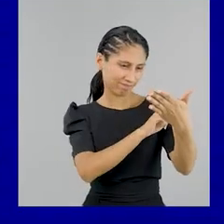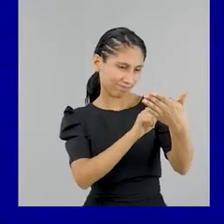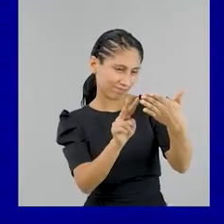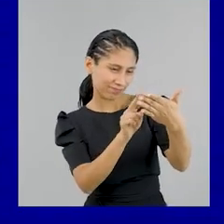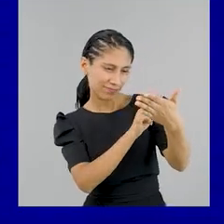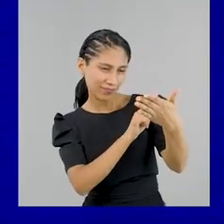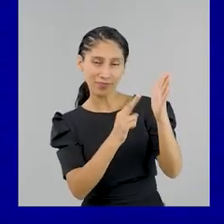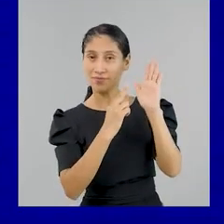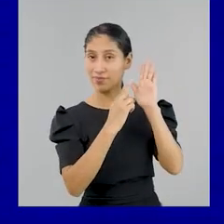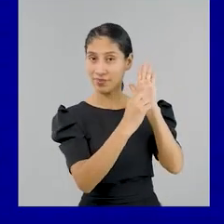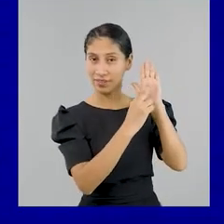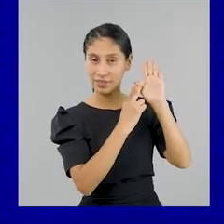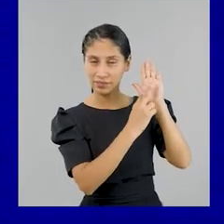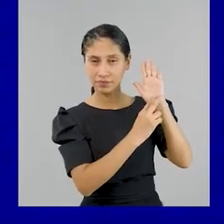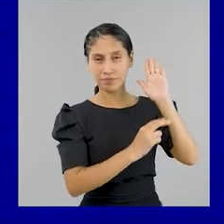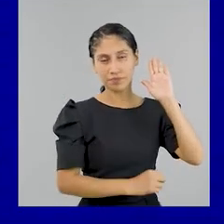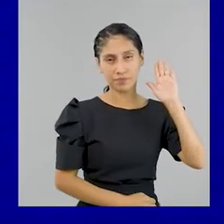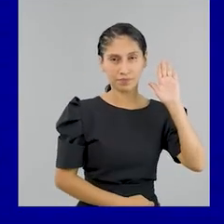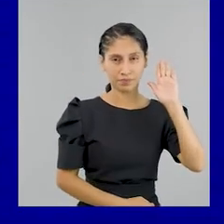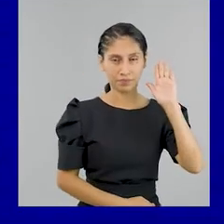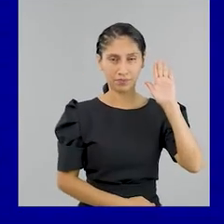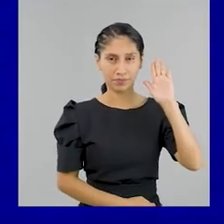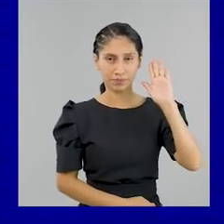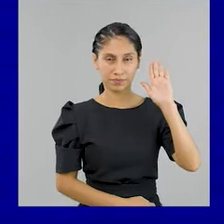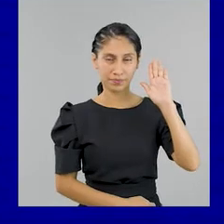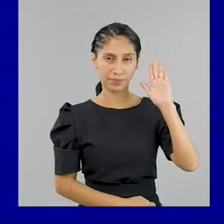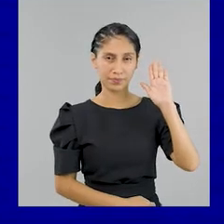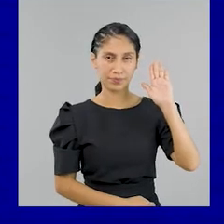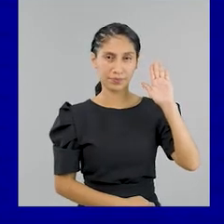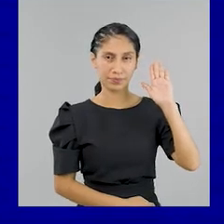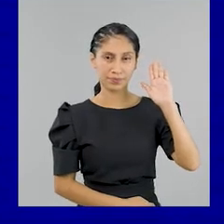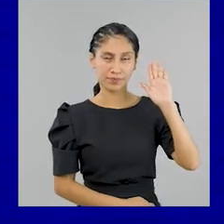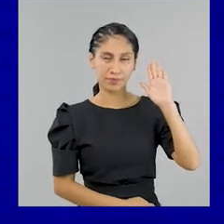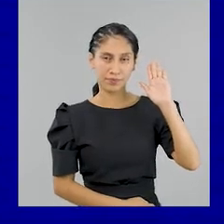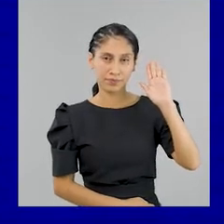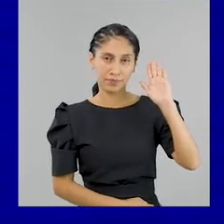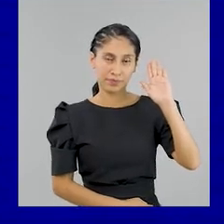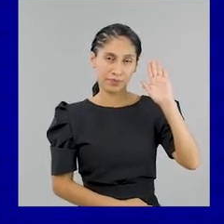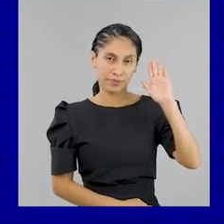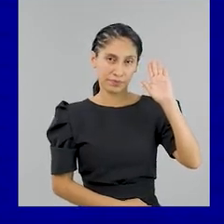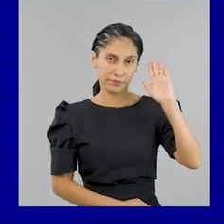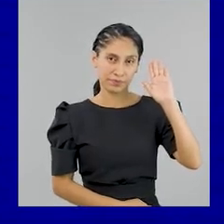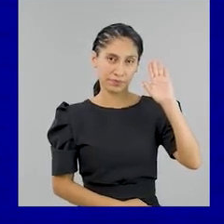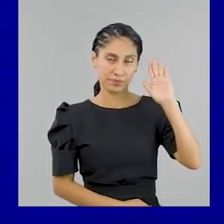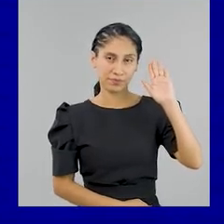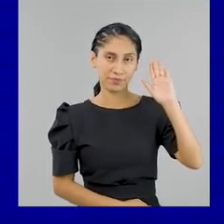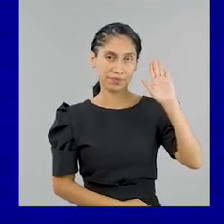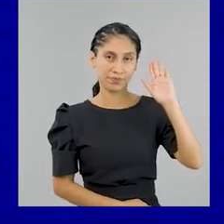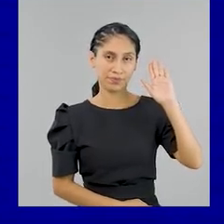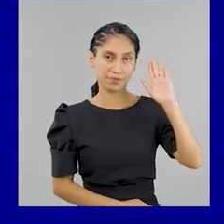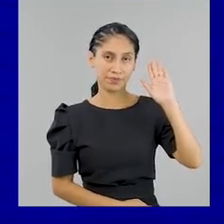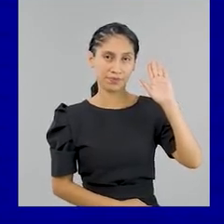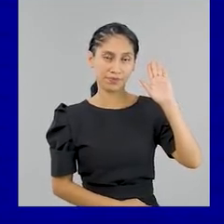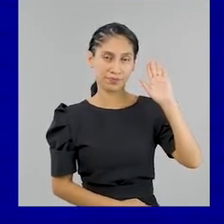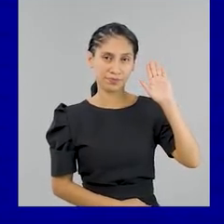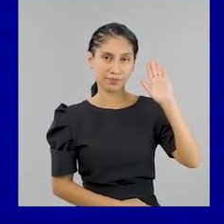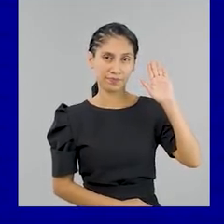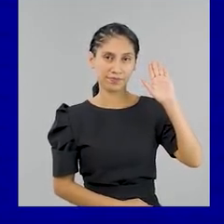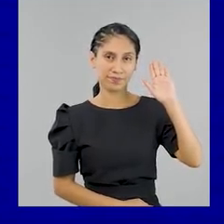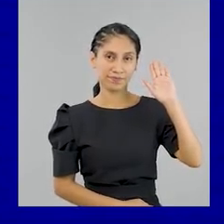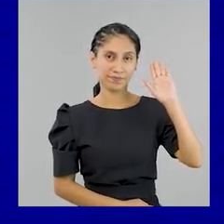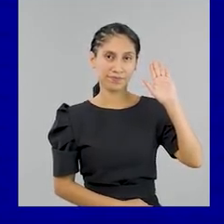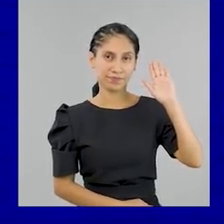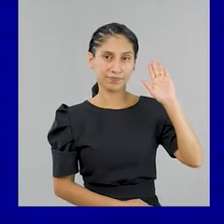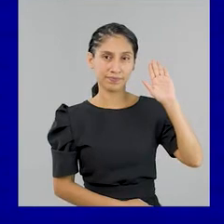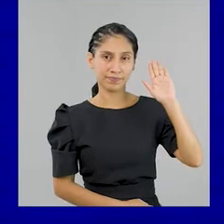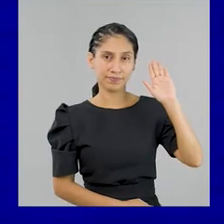la idea de que, incluso muchos años después, los autores no se atrevían a escribir de manera explícita sobre